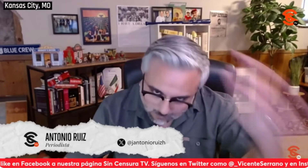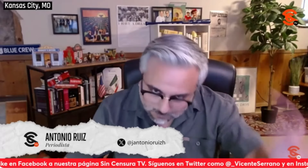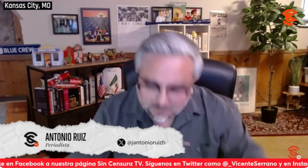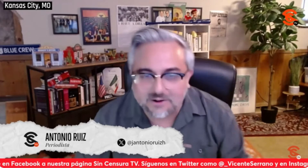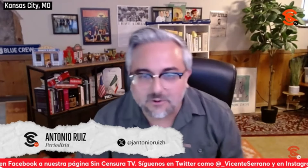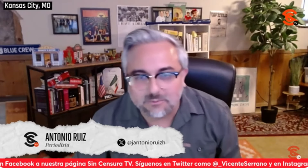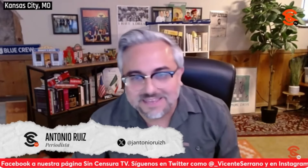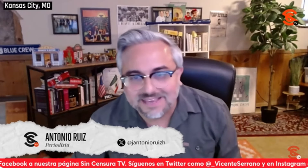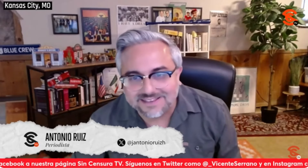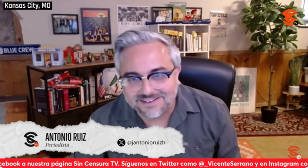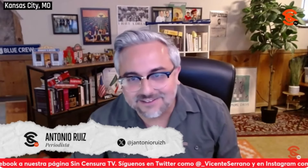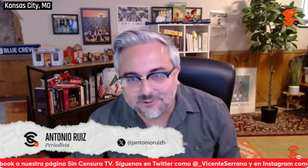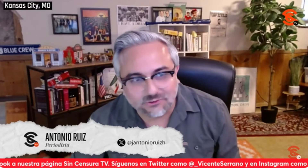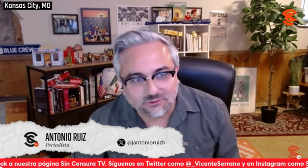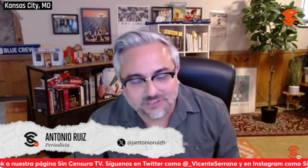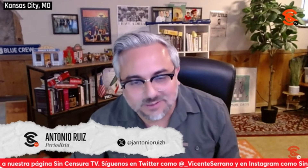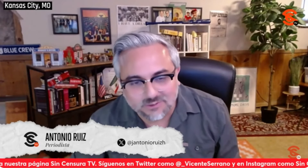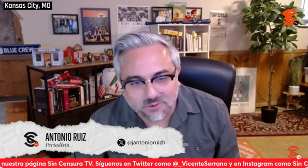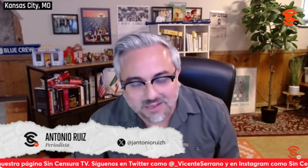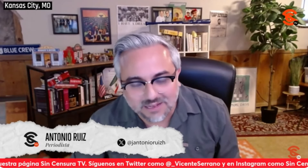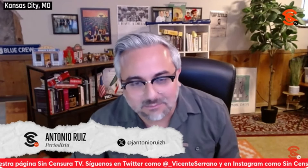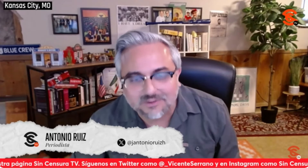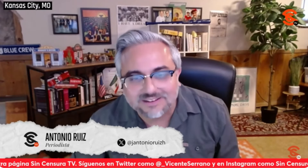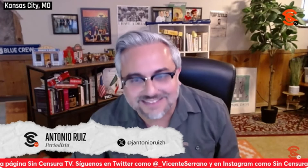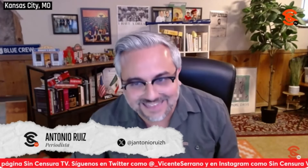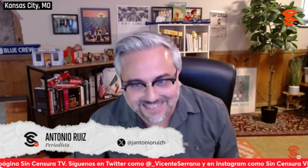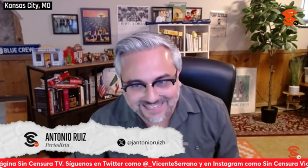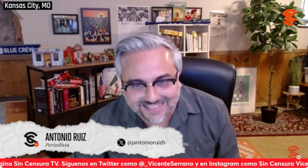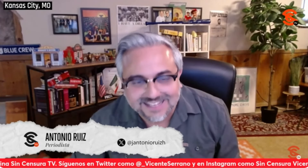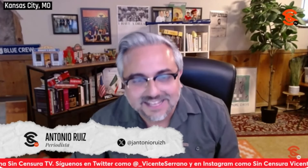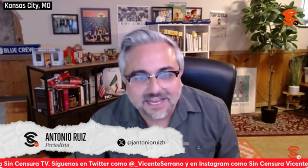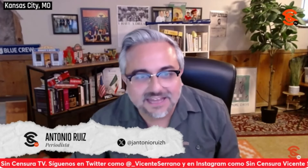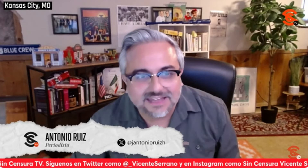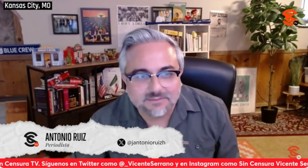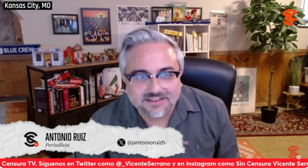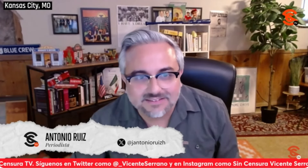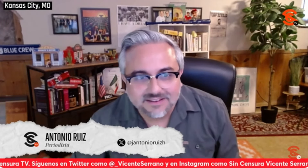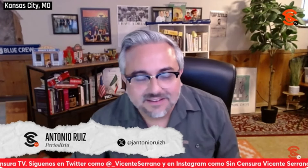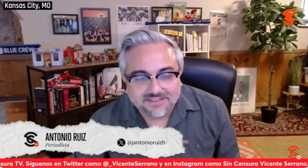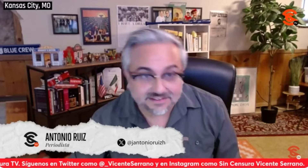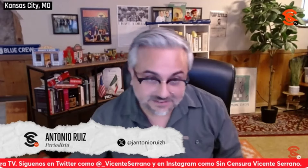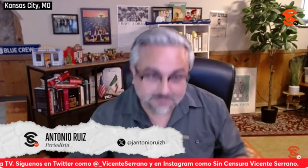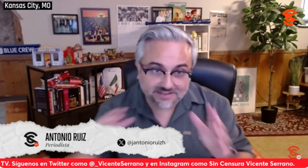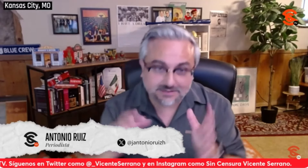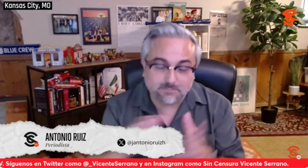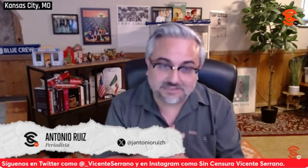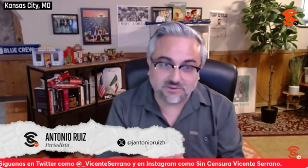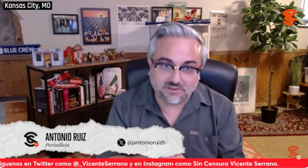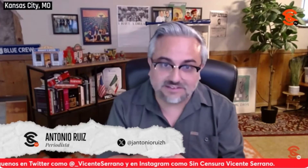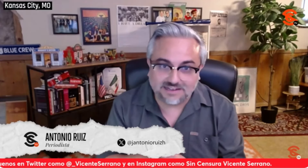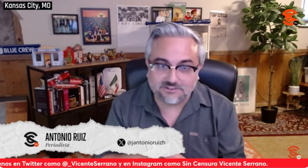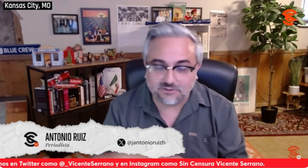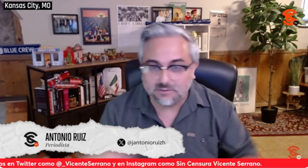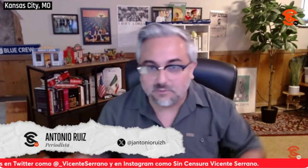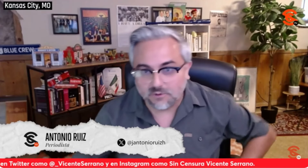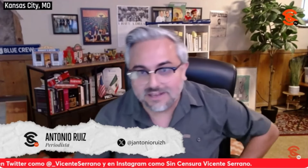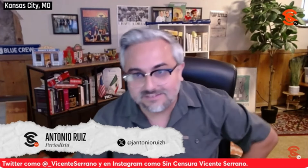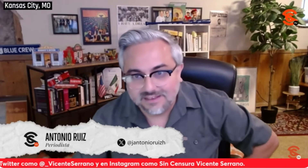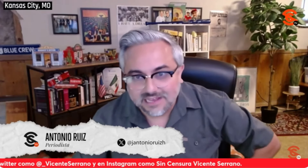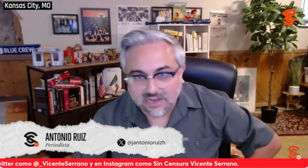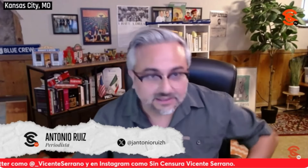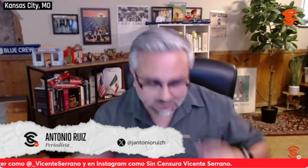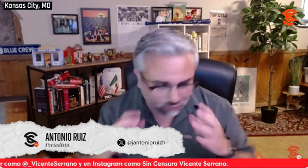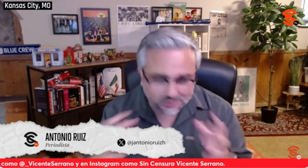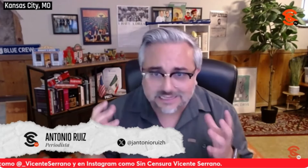que fue un plan con maña que hiciera su consulta a mano alzada, además de exhibir ese pacto de silencio del